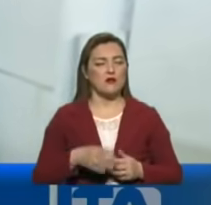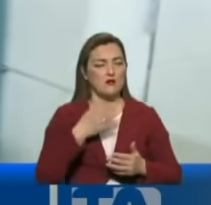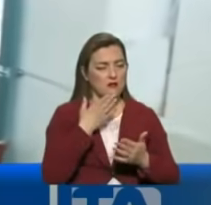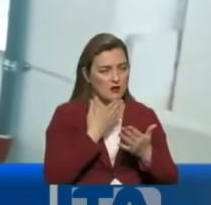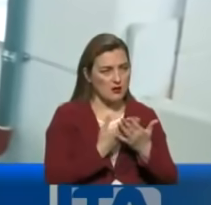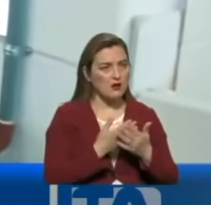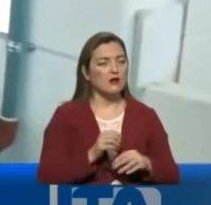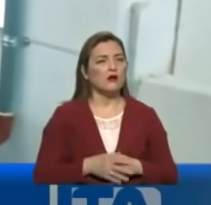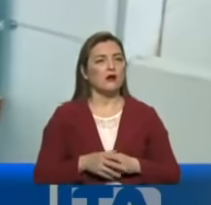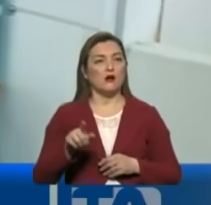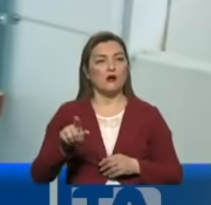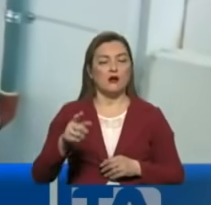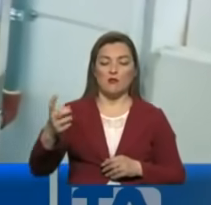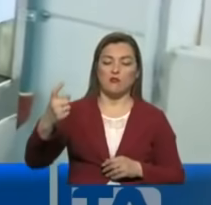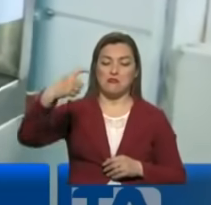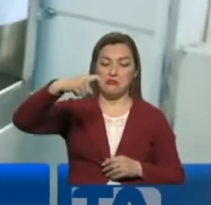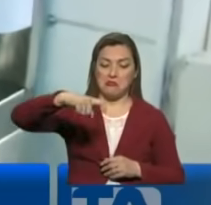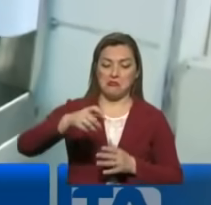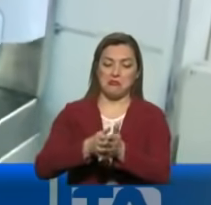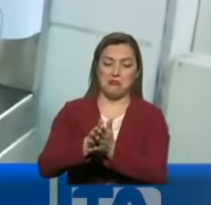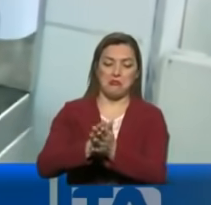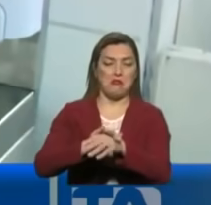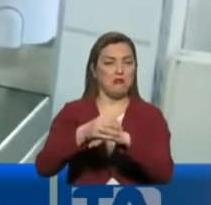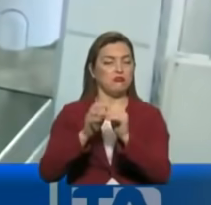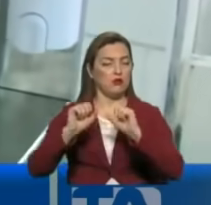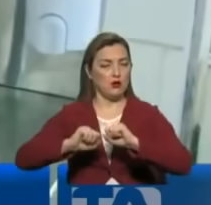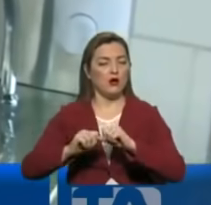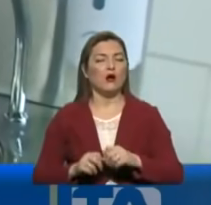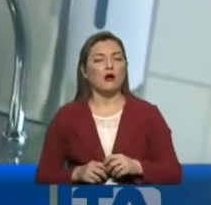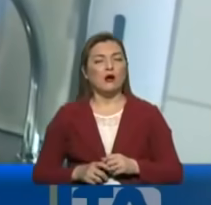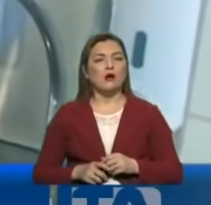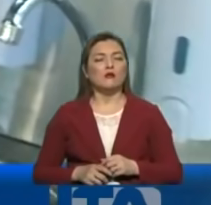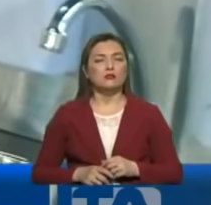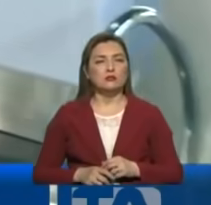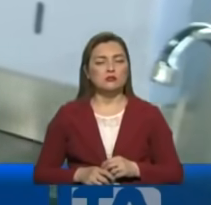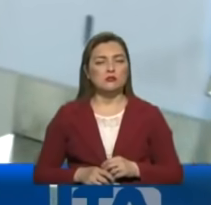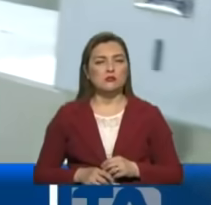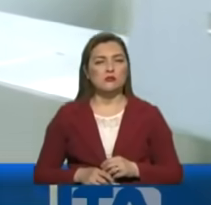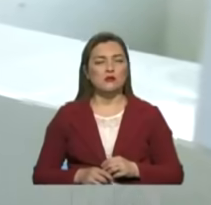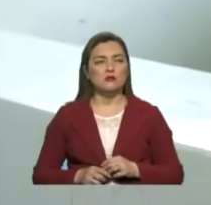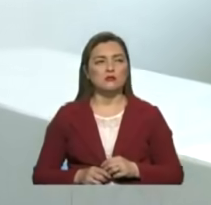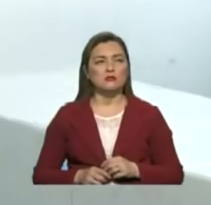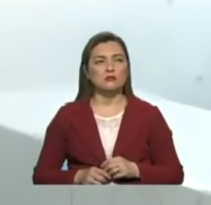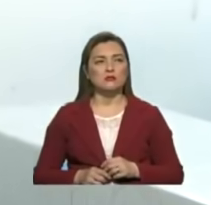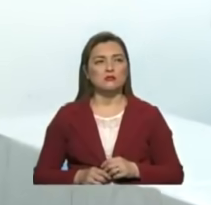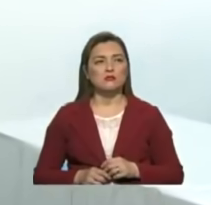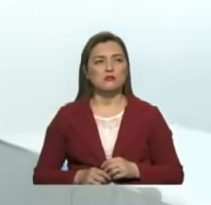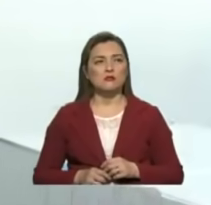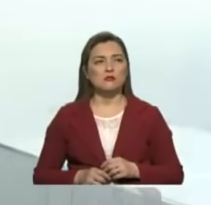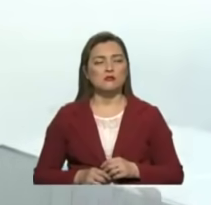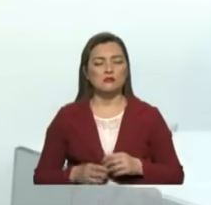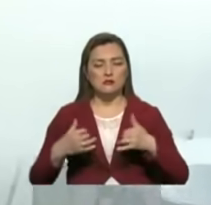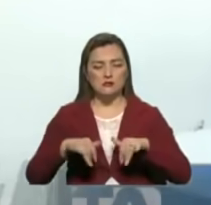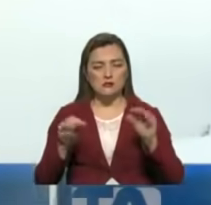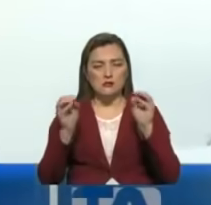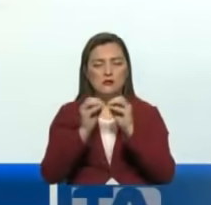vemos, así hay lavaderos dispuestos en los distintos espacios de este mercado municipal para que la ciudadanía se sienta segura. Con esto vamos a